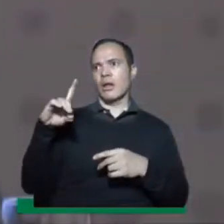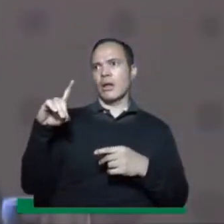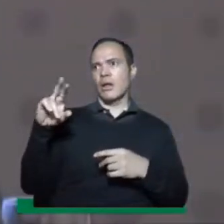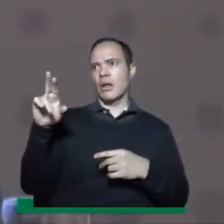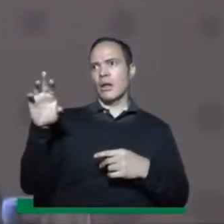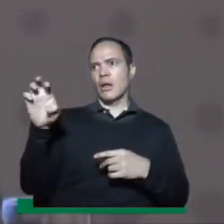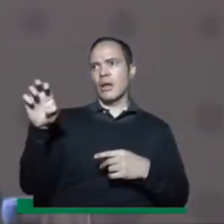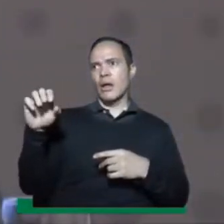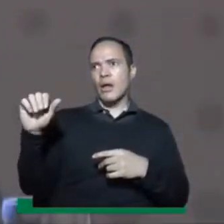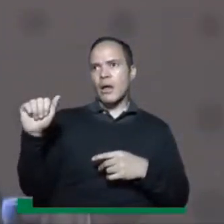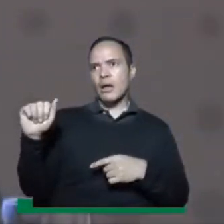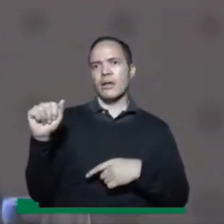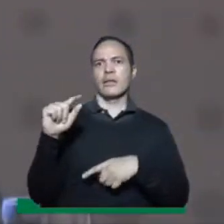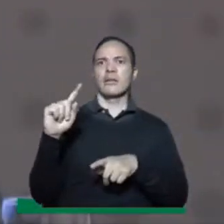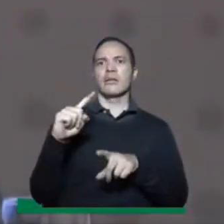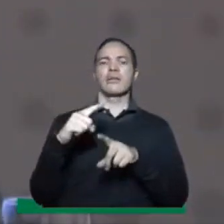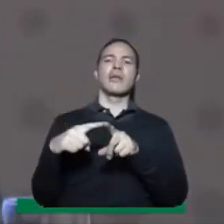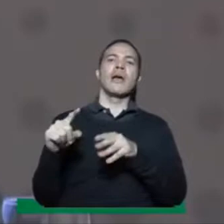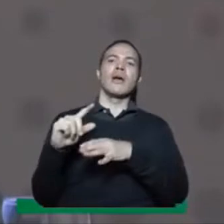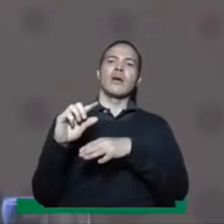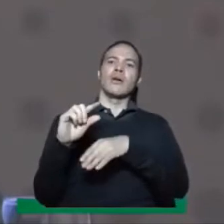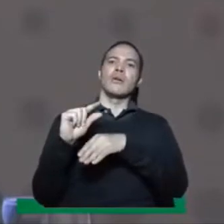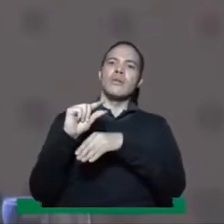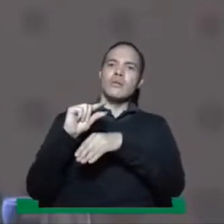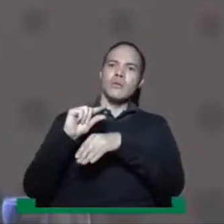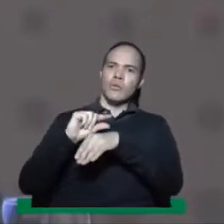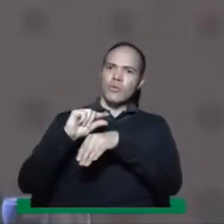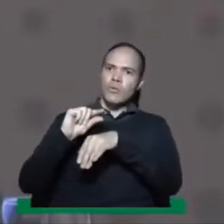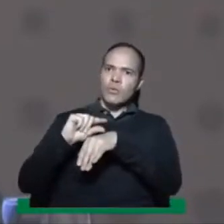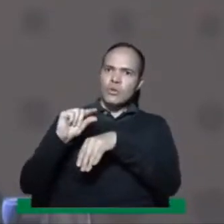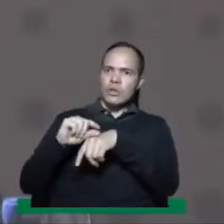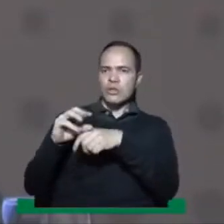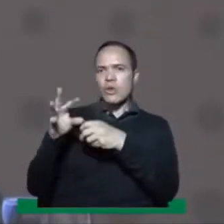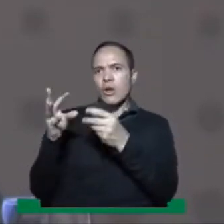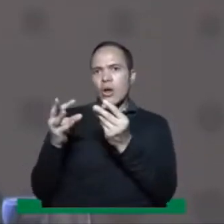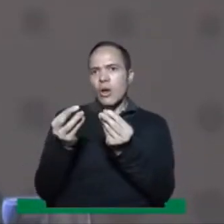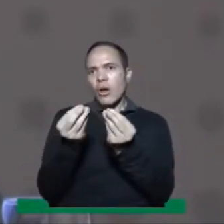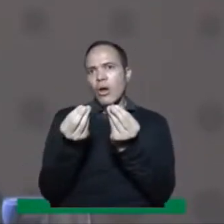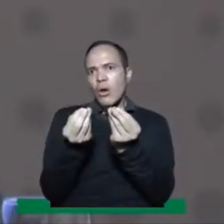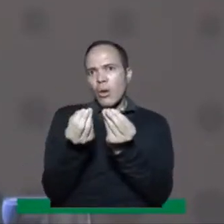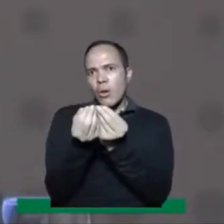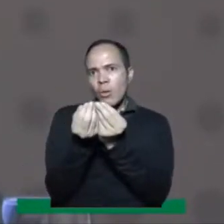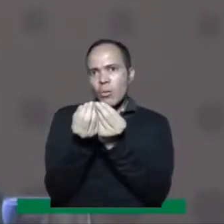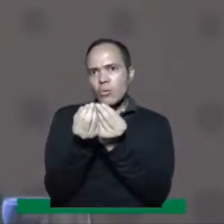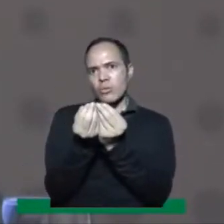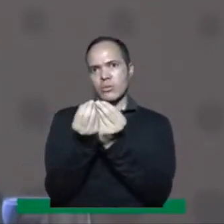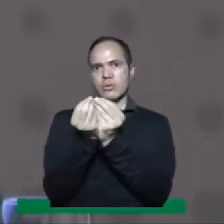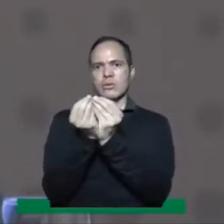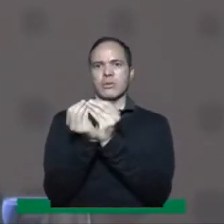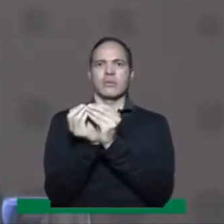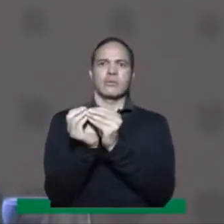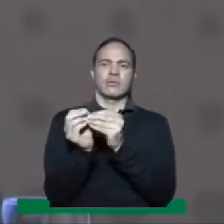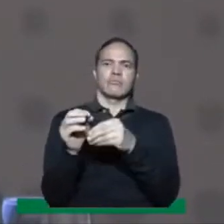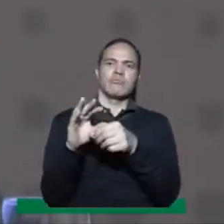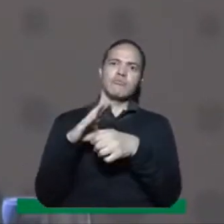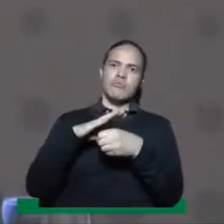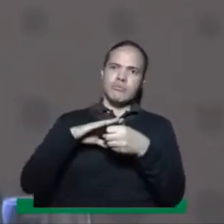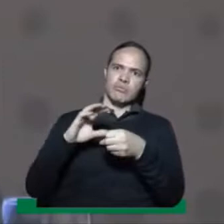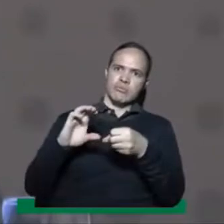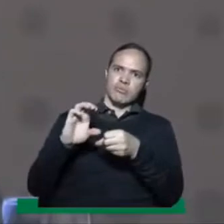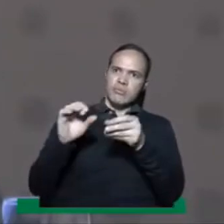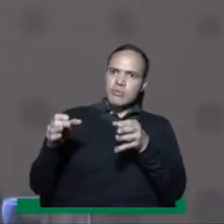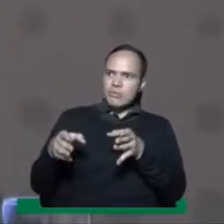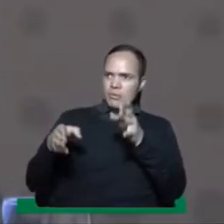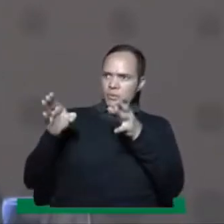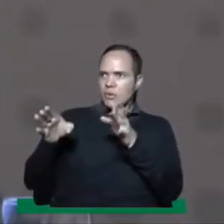con pas urbano somos fundación pero también somos pues operadores de turismo nosotros partimos de la idea que lo que no se